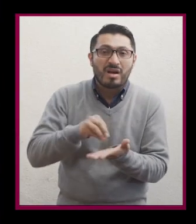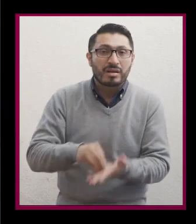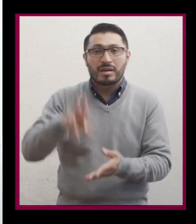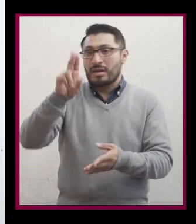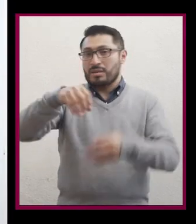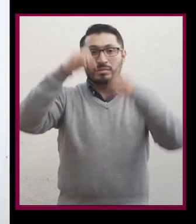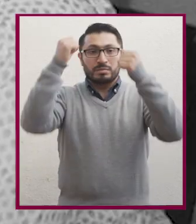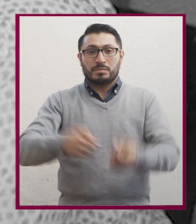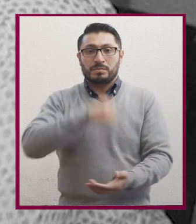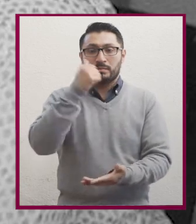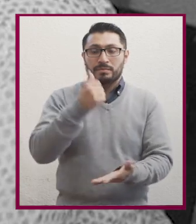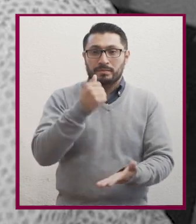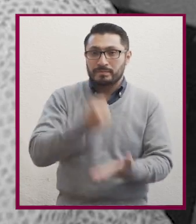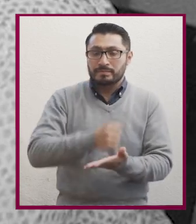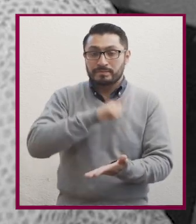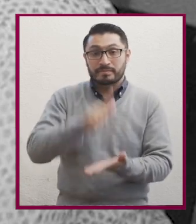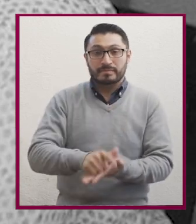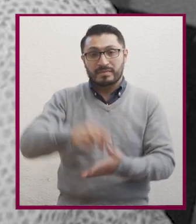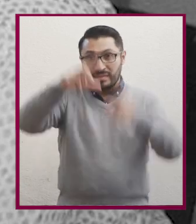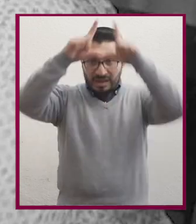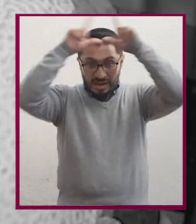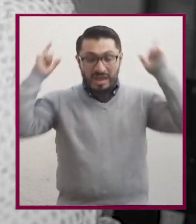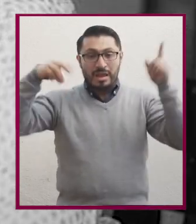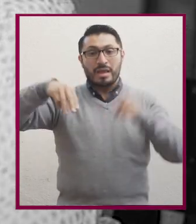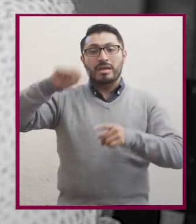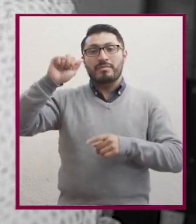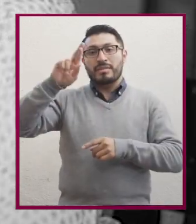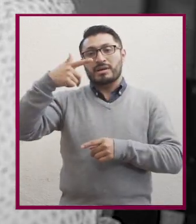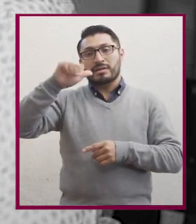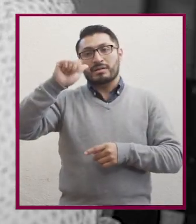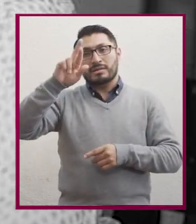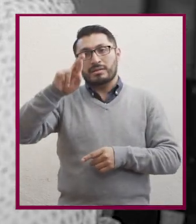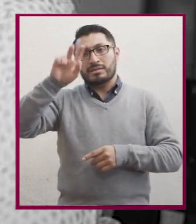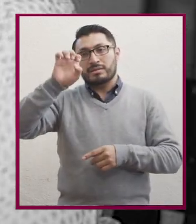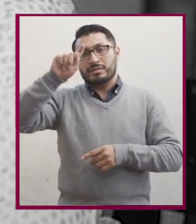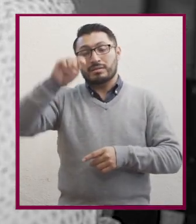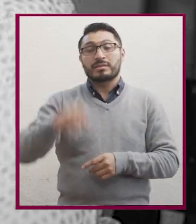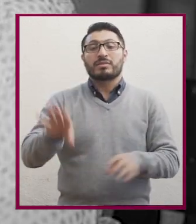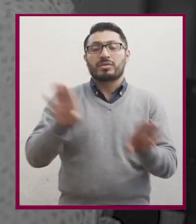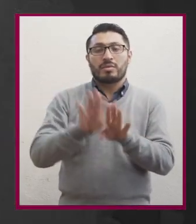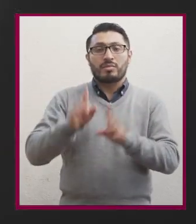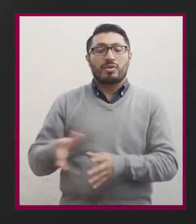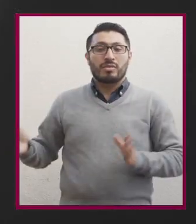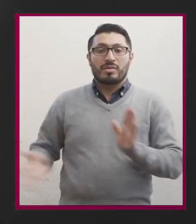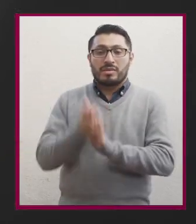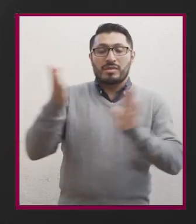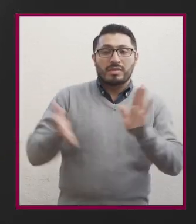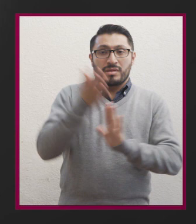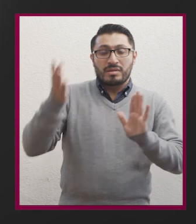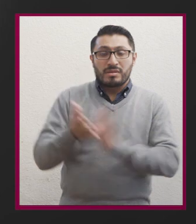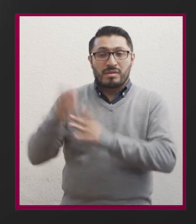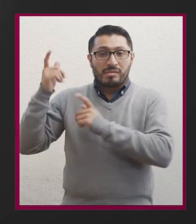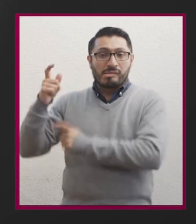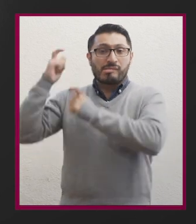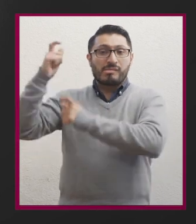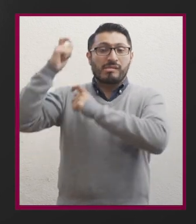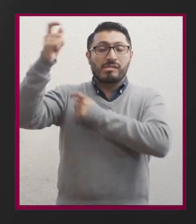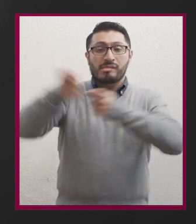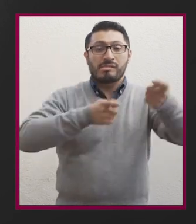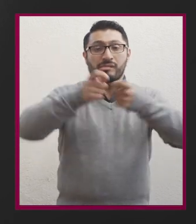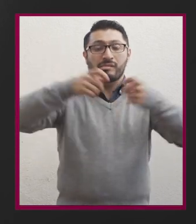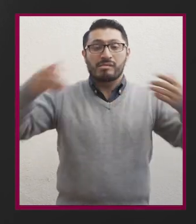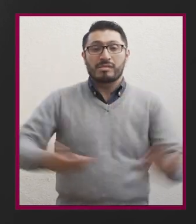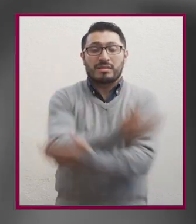plenamente garantizados. La enfermera Margaret Sanger es reconocida como la fundadora del movimiento de control de la natalidad en